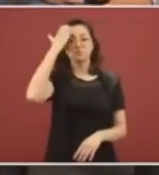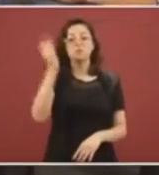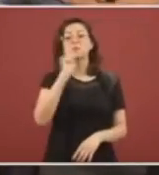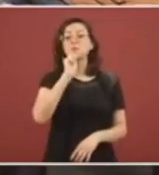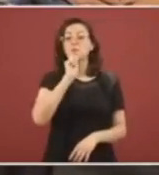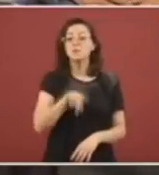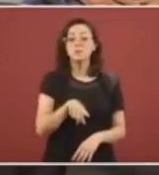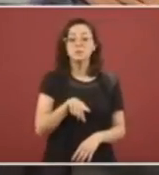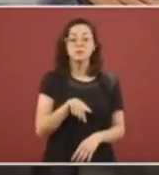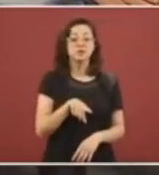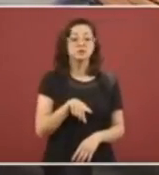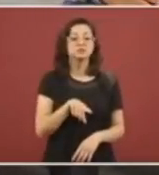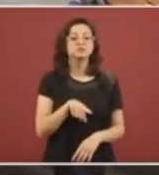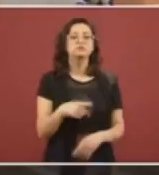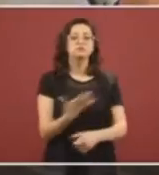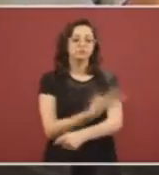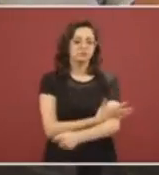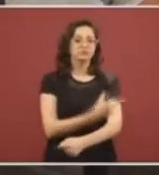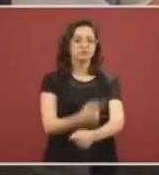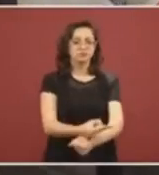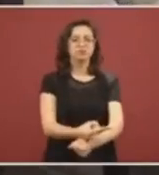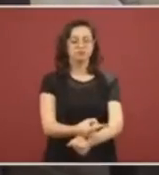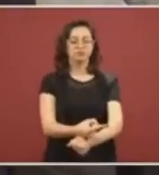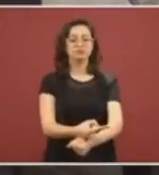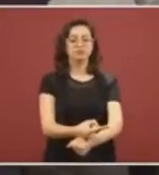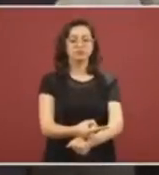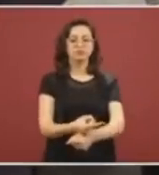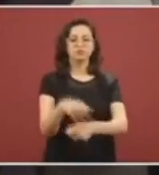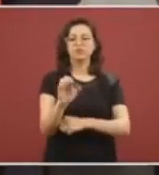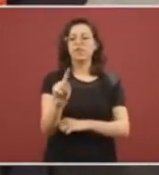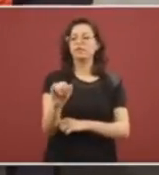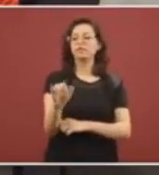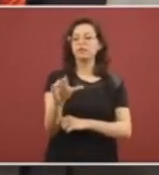sino que son gentes honestas, con ética,